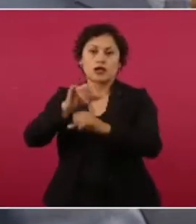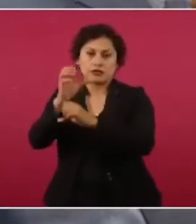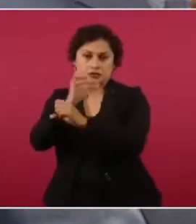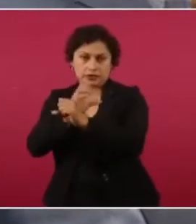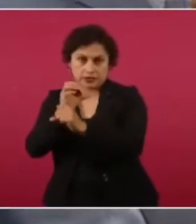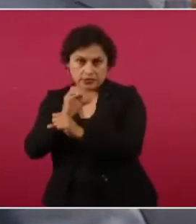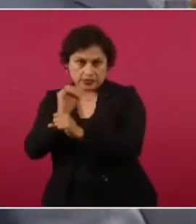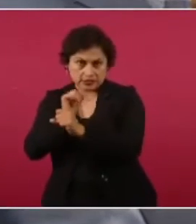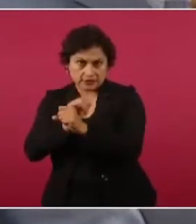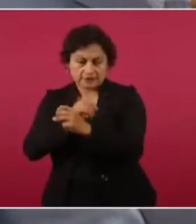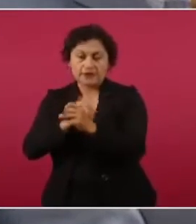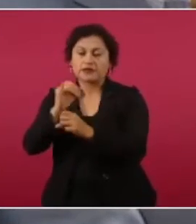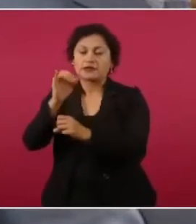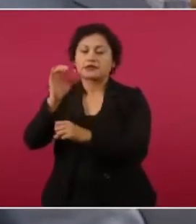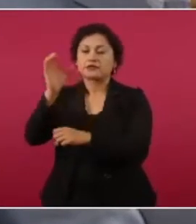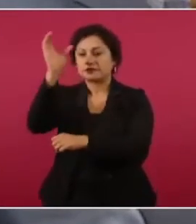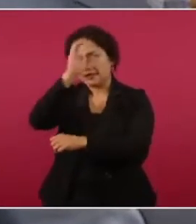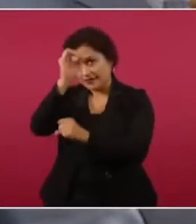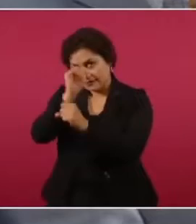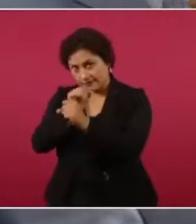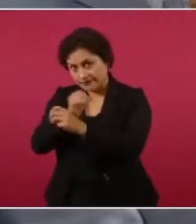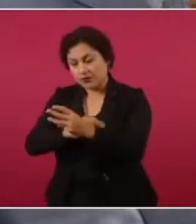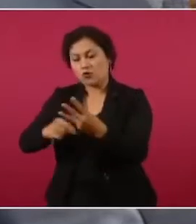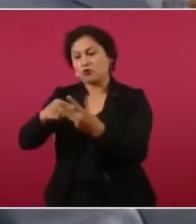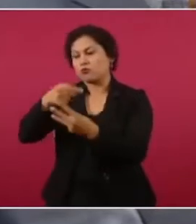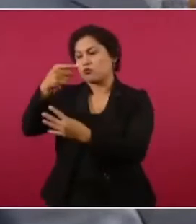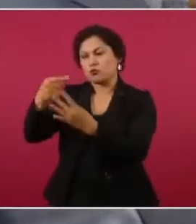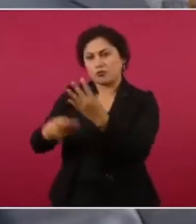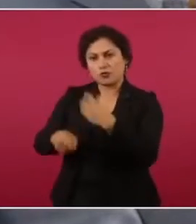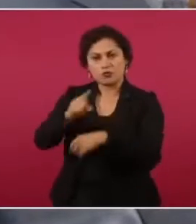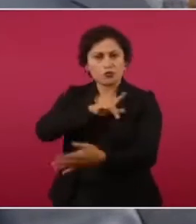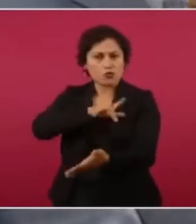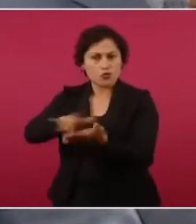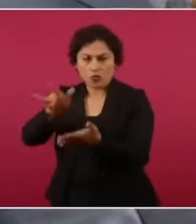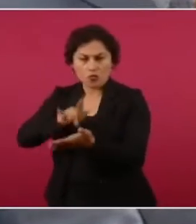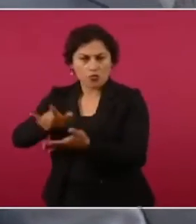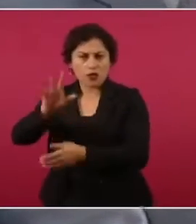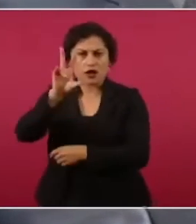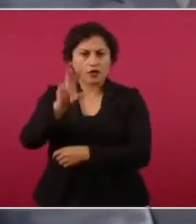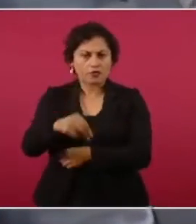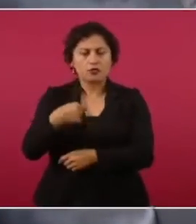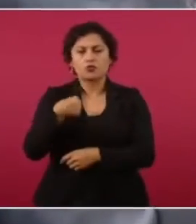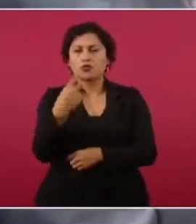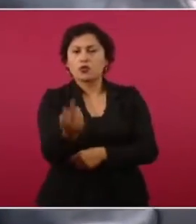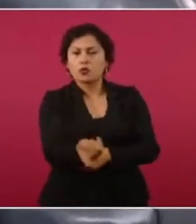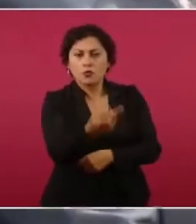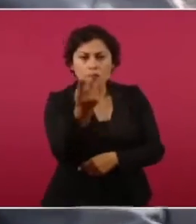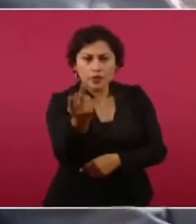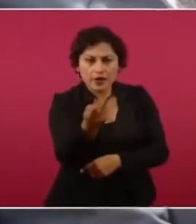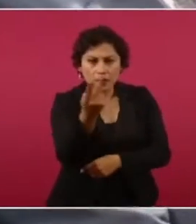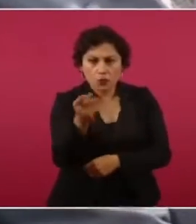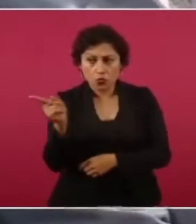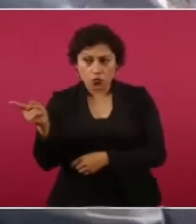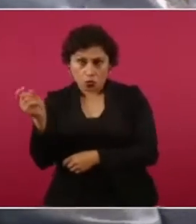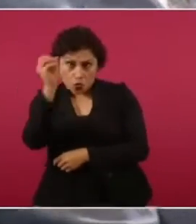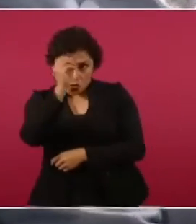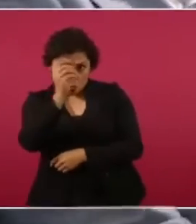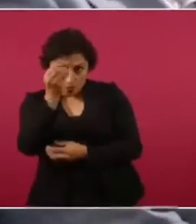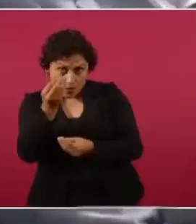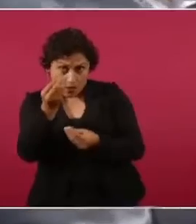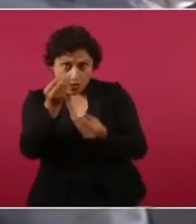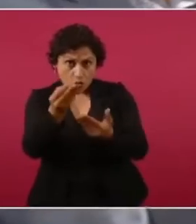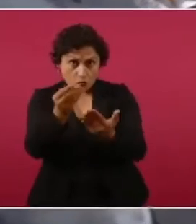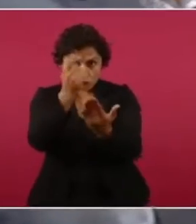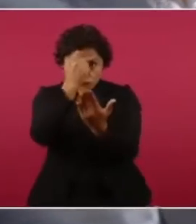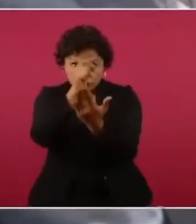etcétera. Preguntarle si este tipo de críticas, este tipo de opiniones Si usted opina